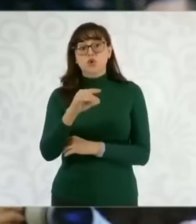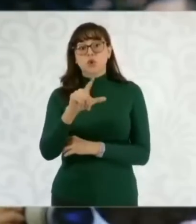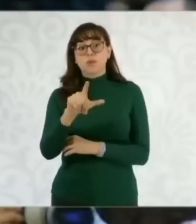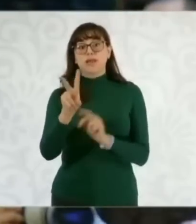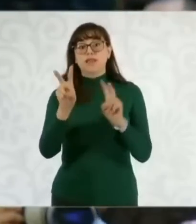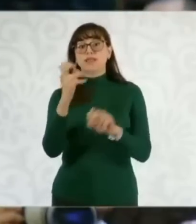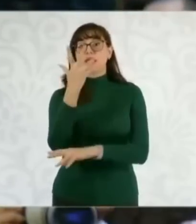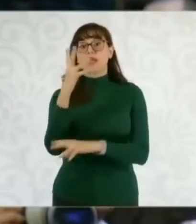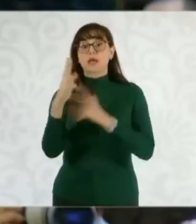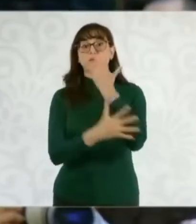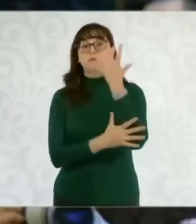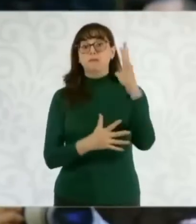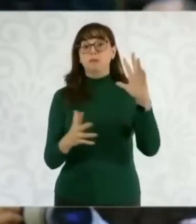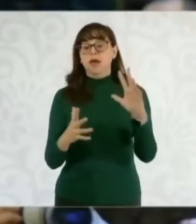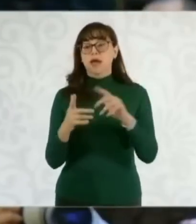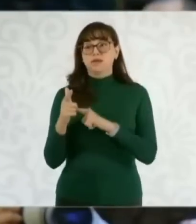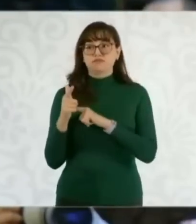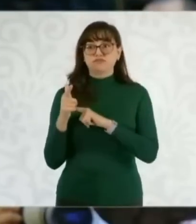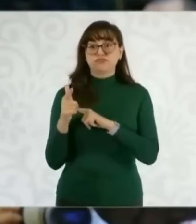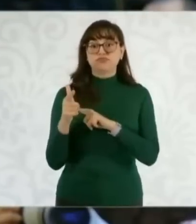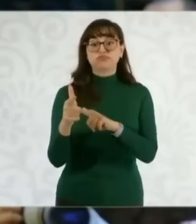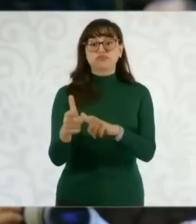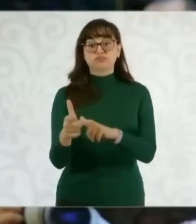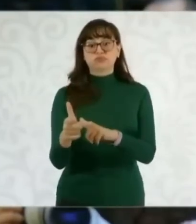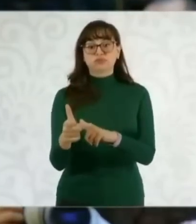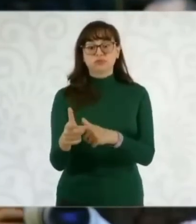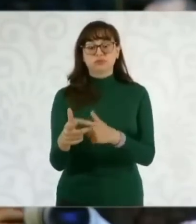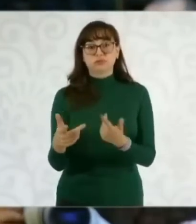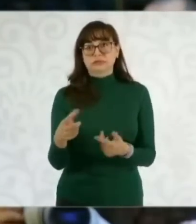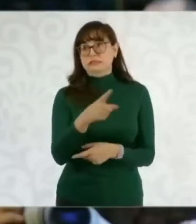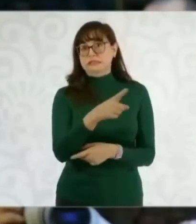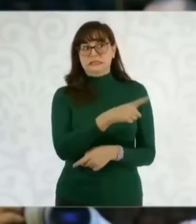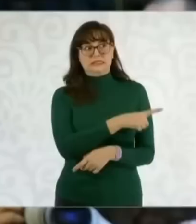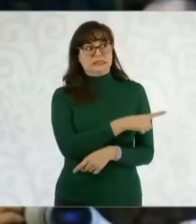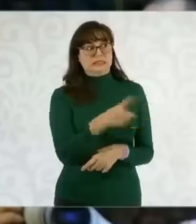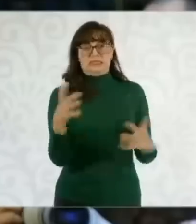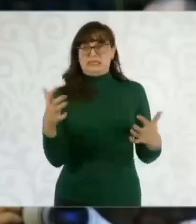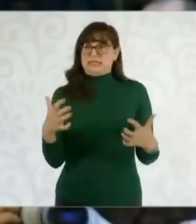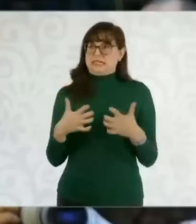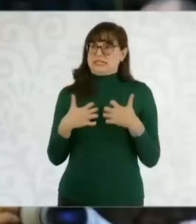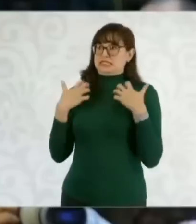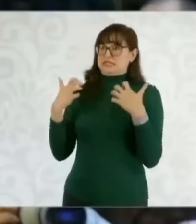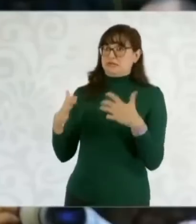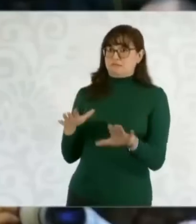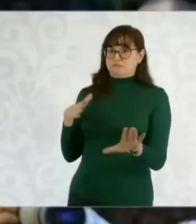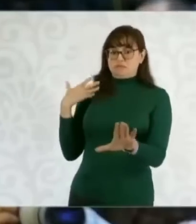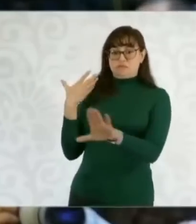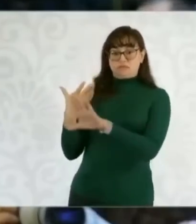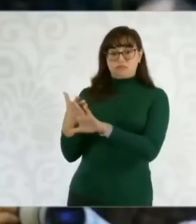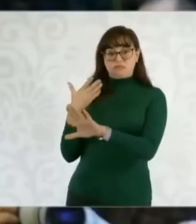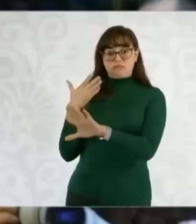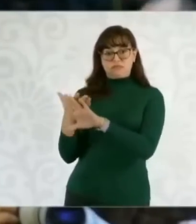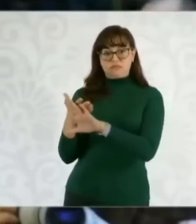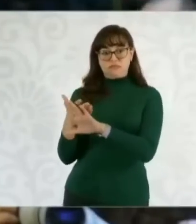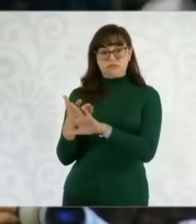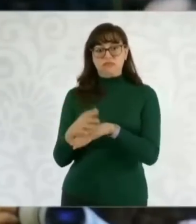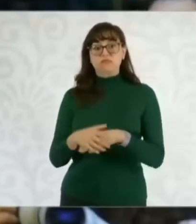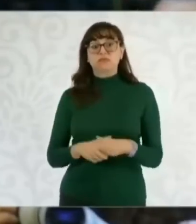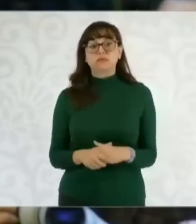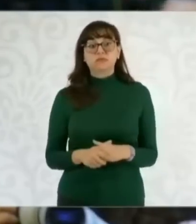opinión ahora que se ha hecho público y hay una invitación para que regrese a su alma mater en